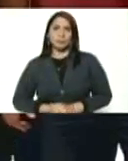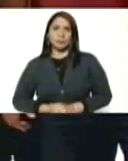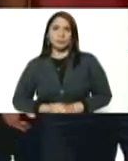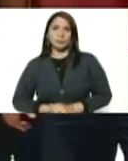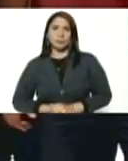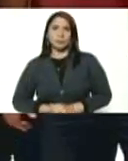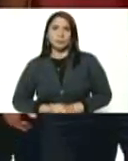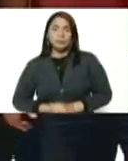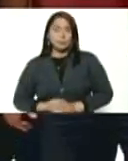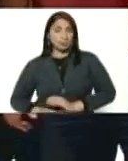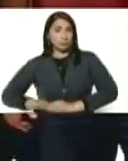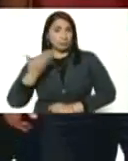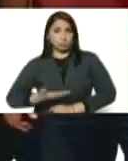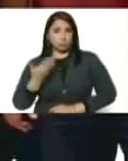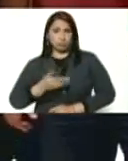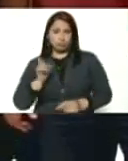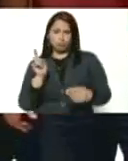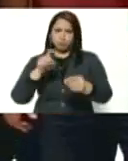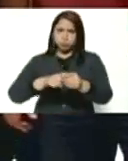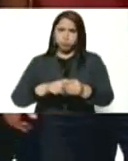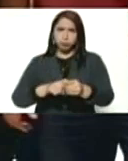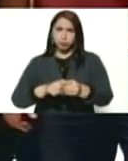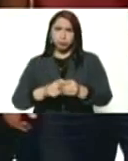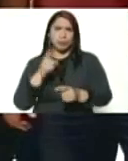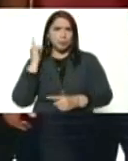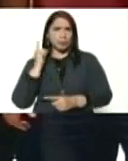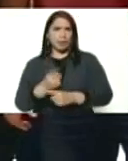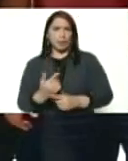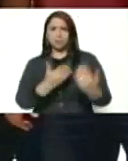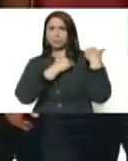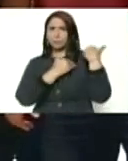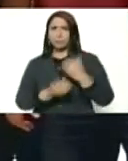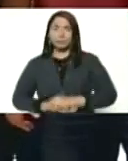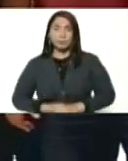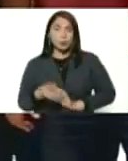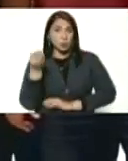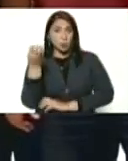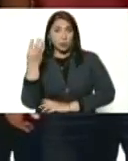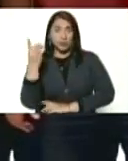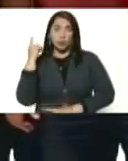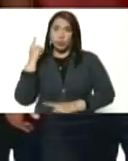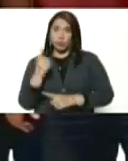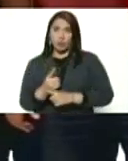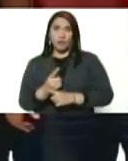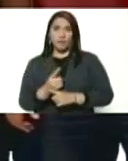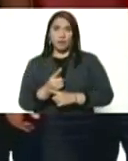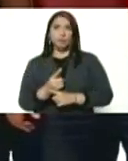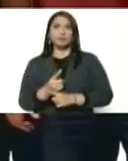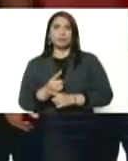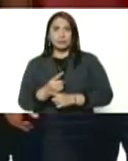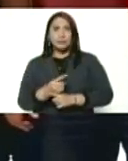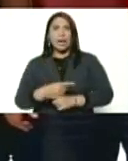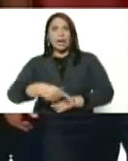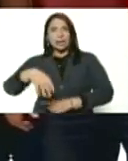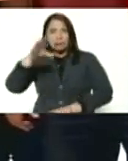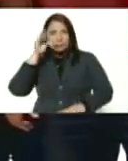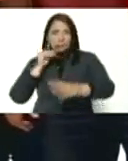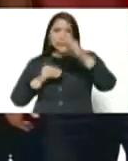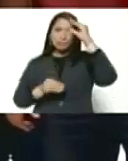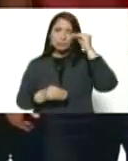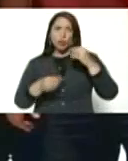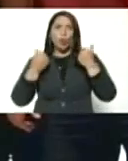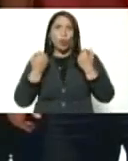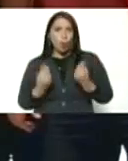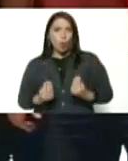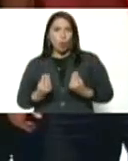papel fundamental que jugar. Este Congreso tiene que servirnos a nosotros para salir, como